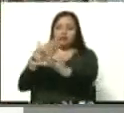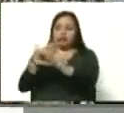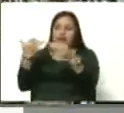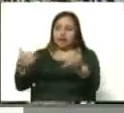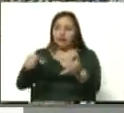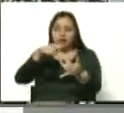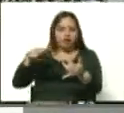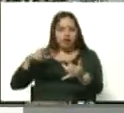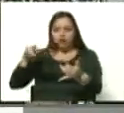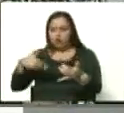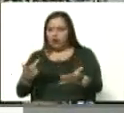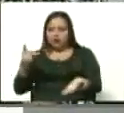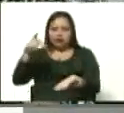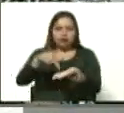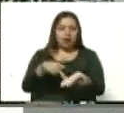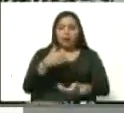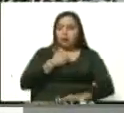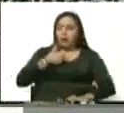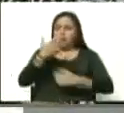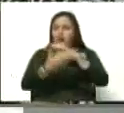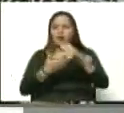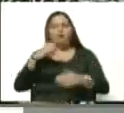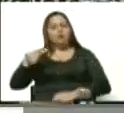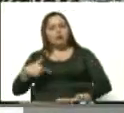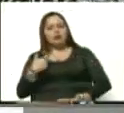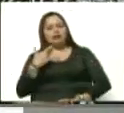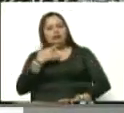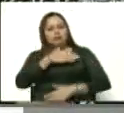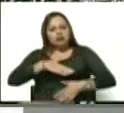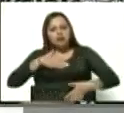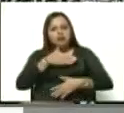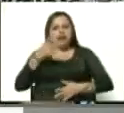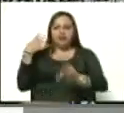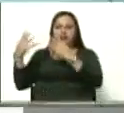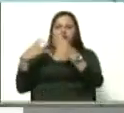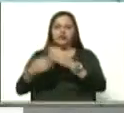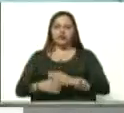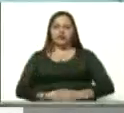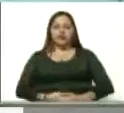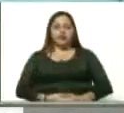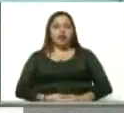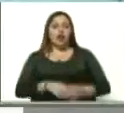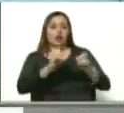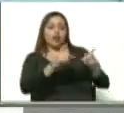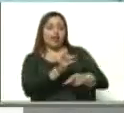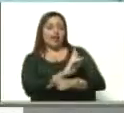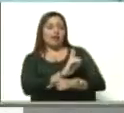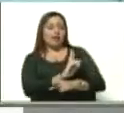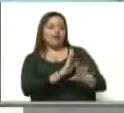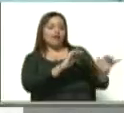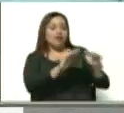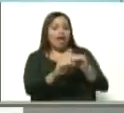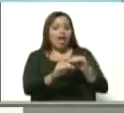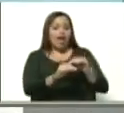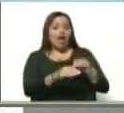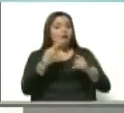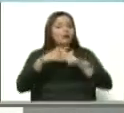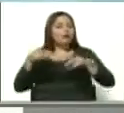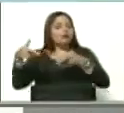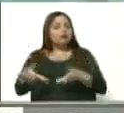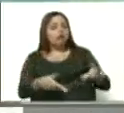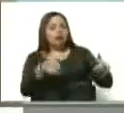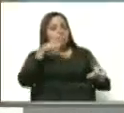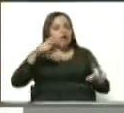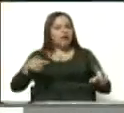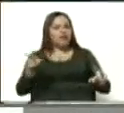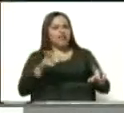puedan asistir a la sala por una u otra cosa puedan también disfrutar del festival. Bueno, rápidamente nos despedimos la invitación al pueblo venezolano para que así, bueno,